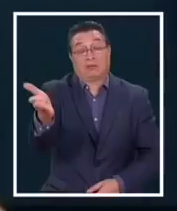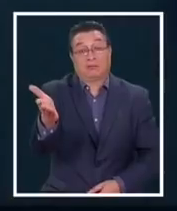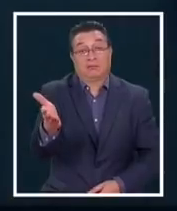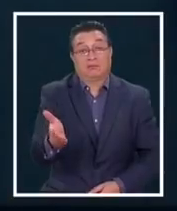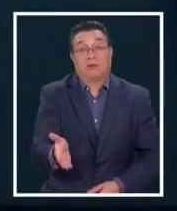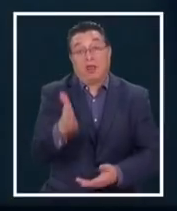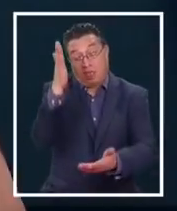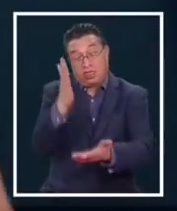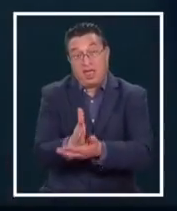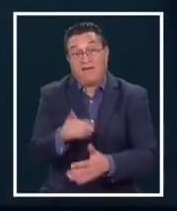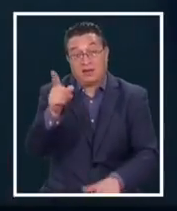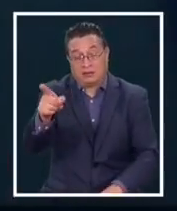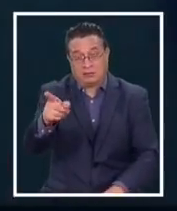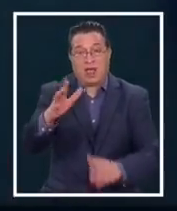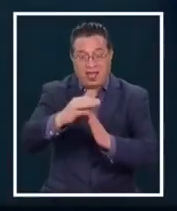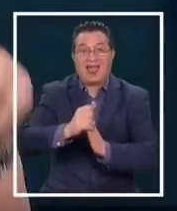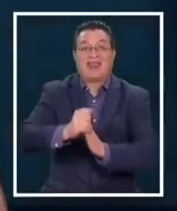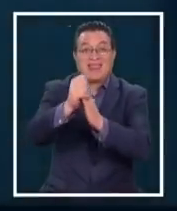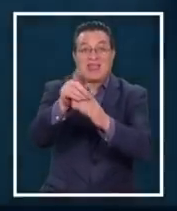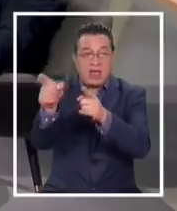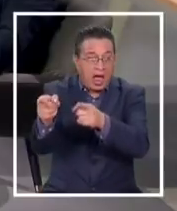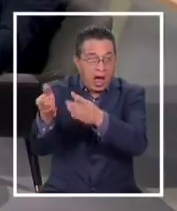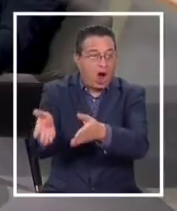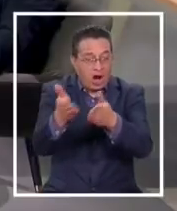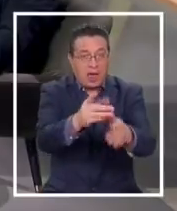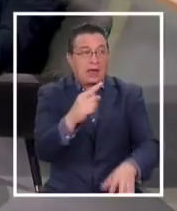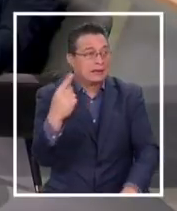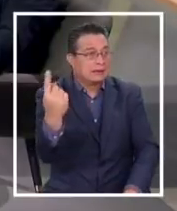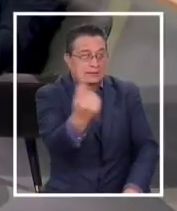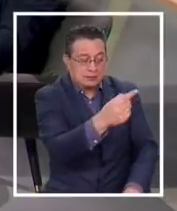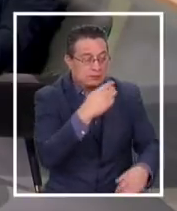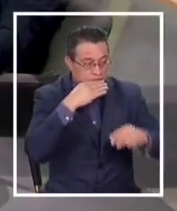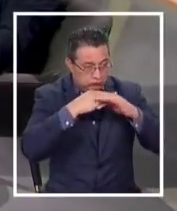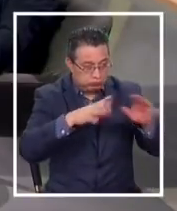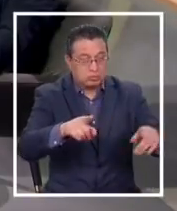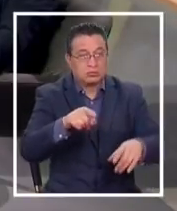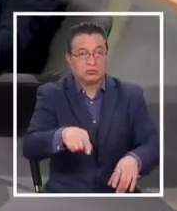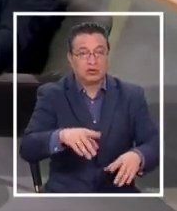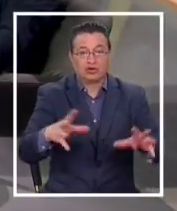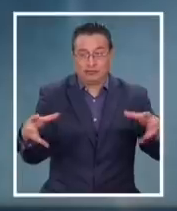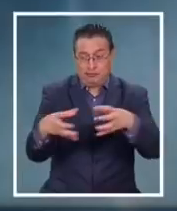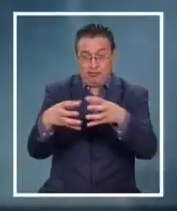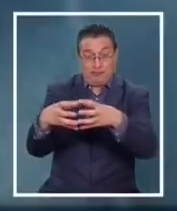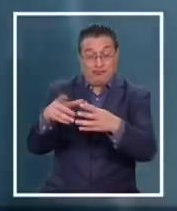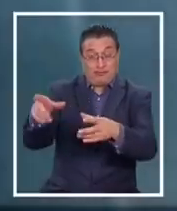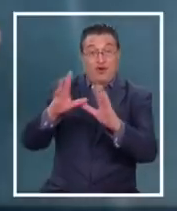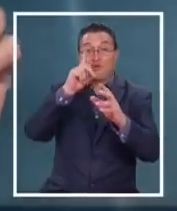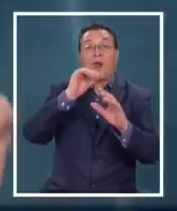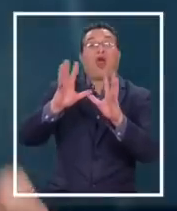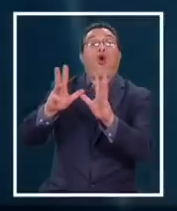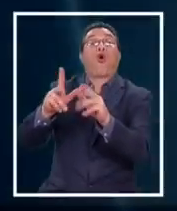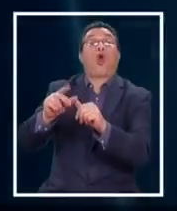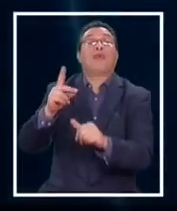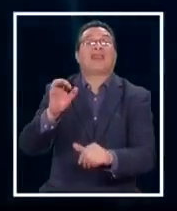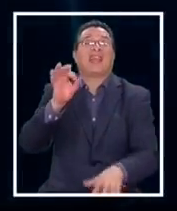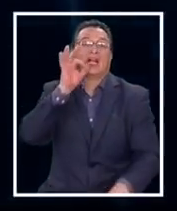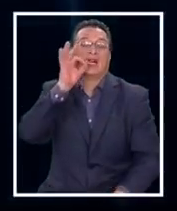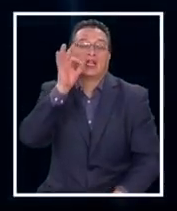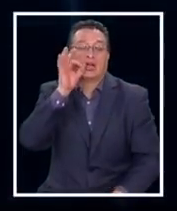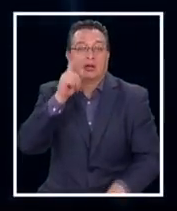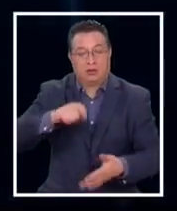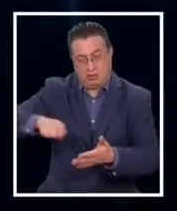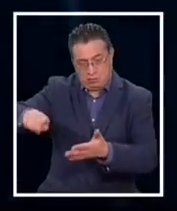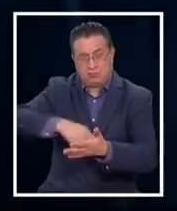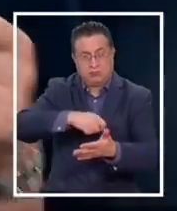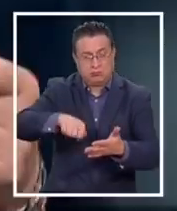ser, entre paréntesis, que liderara esto y decirle a toda la gente de este club de ricos como en otros países